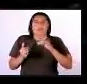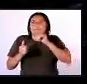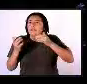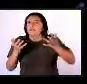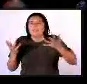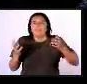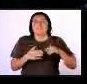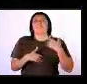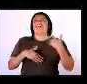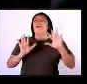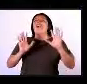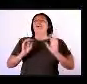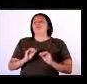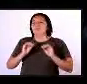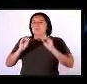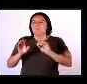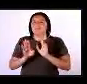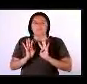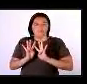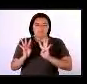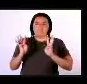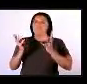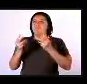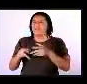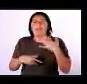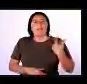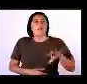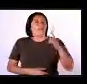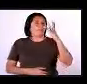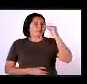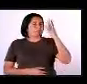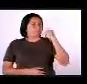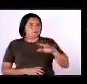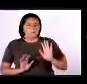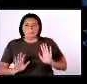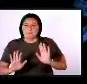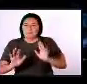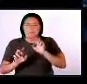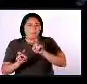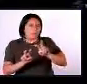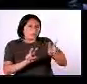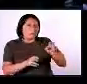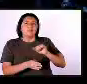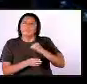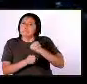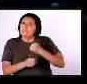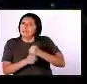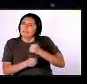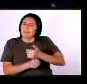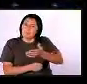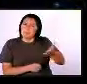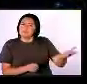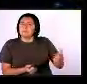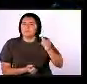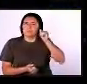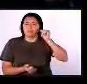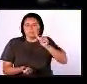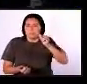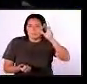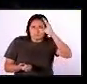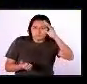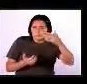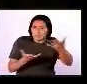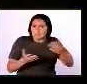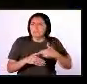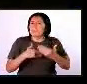falta algo, no, porque ya estrenamos y ha sido una experiencia maravillosa ver el trabajo de estos chicos, ver cómo se desenvuelven, cómo